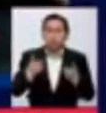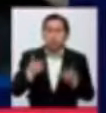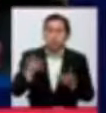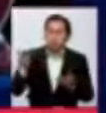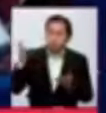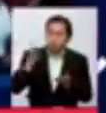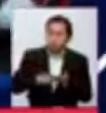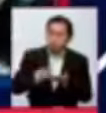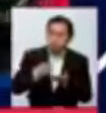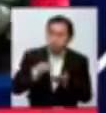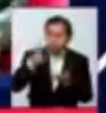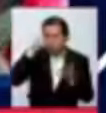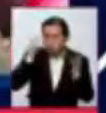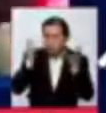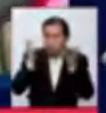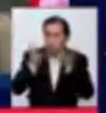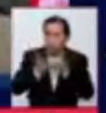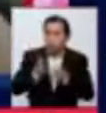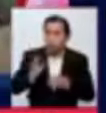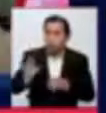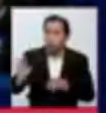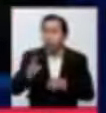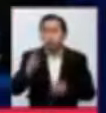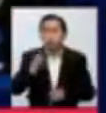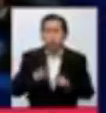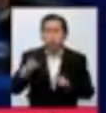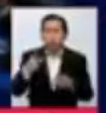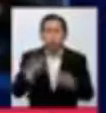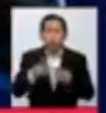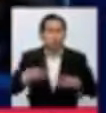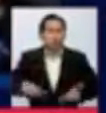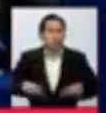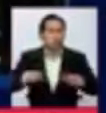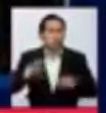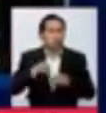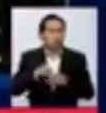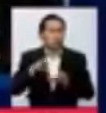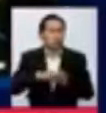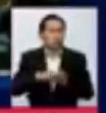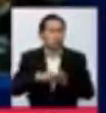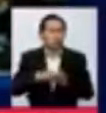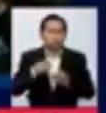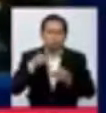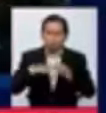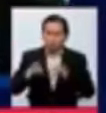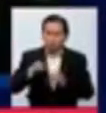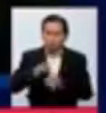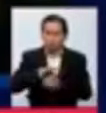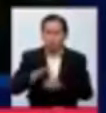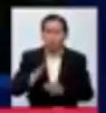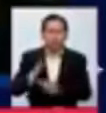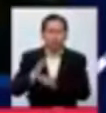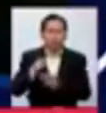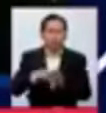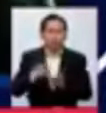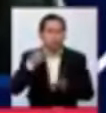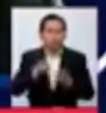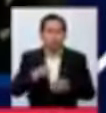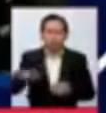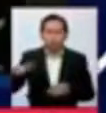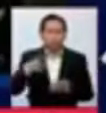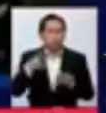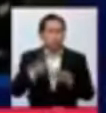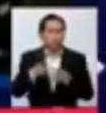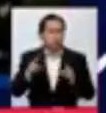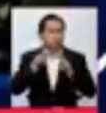aprobados o consensuados con las personas privadas de libertad a fin de evitar el ingreso del COVID, de la COVID-19 a los centros